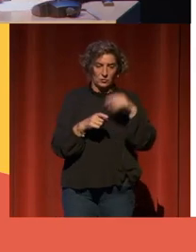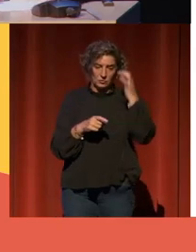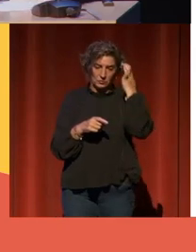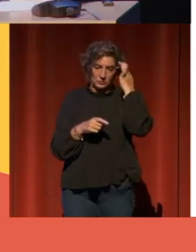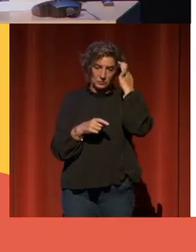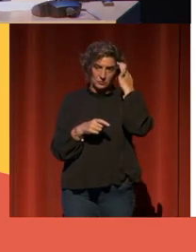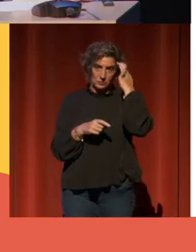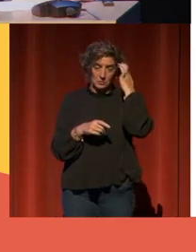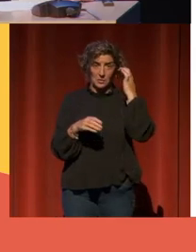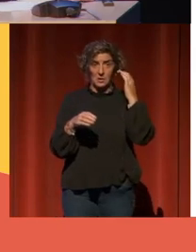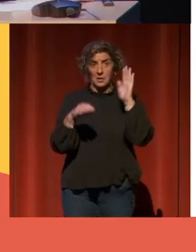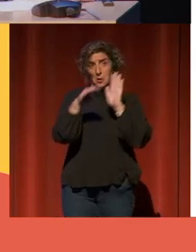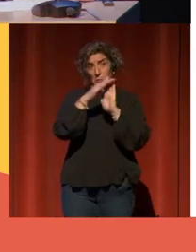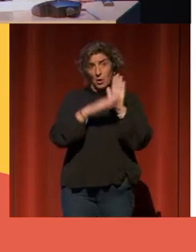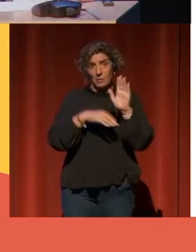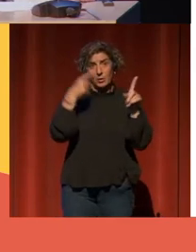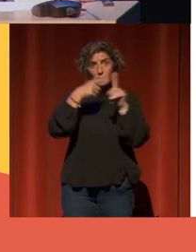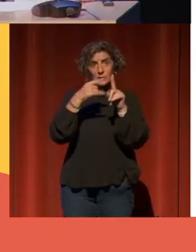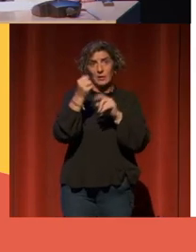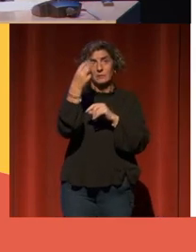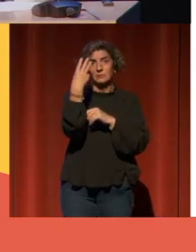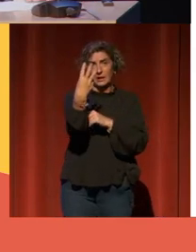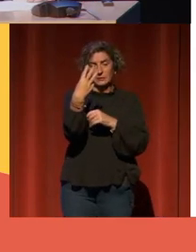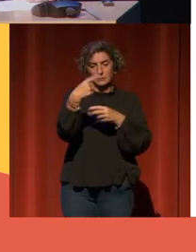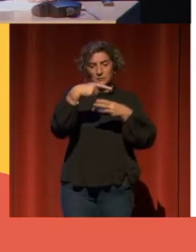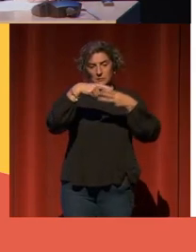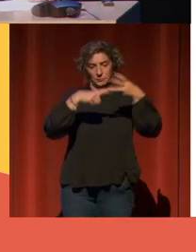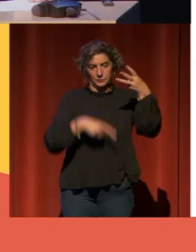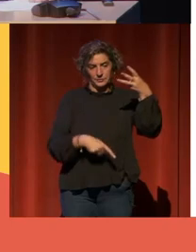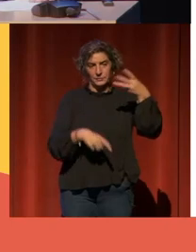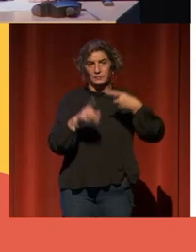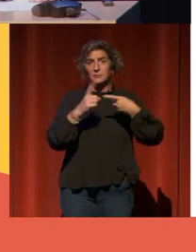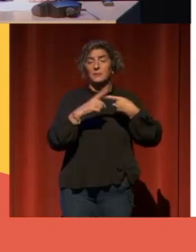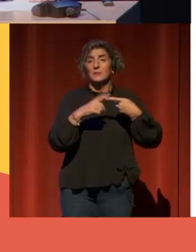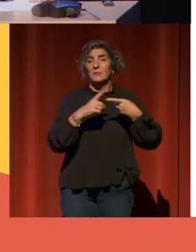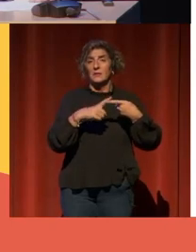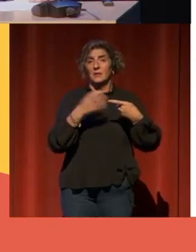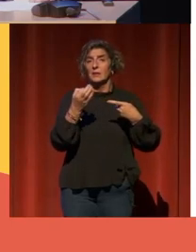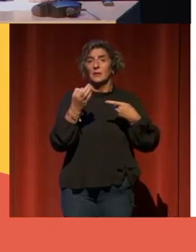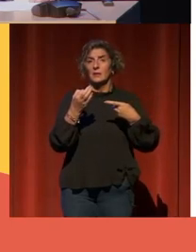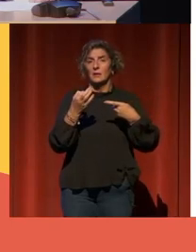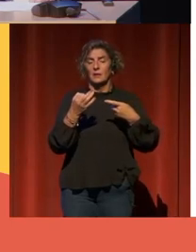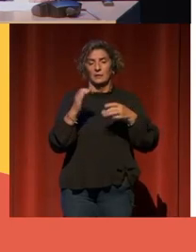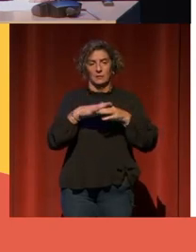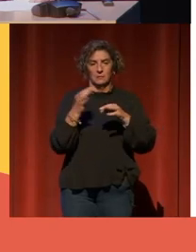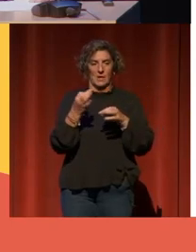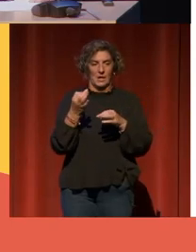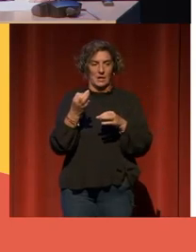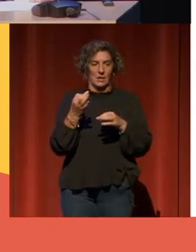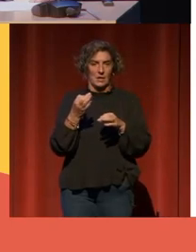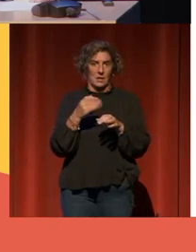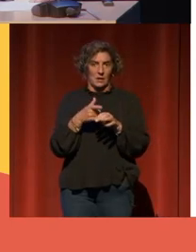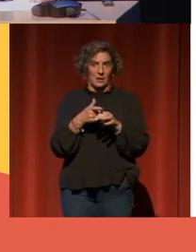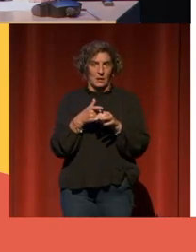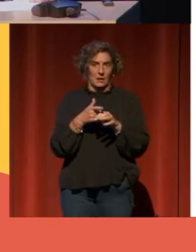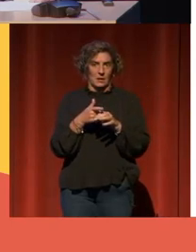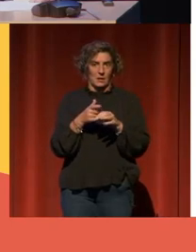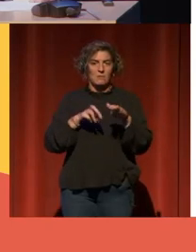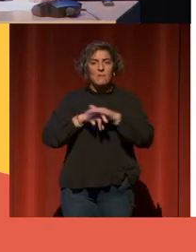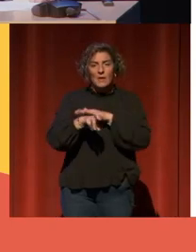programa tiene tres objetivos principales convertirse en un recurso de referencia para las mejores